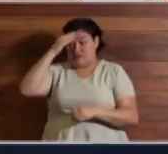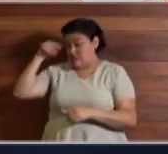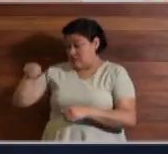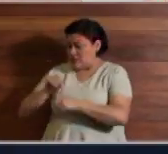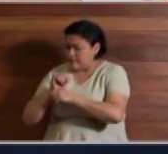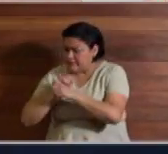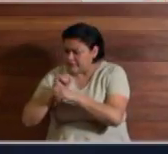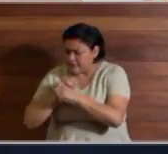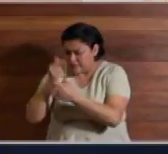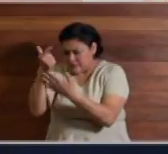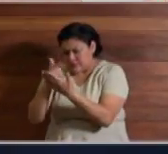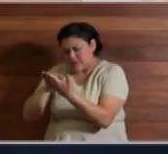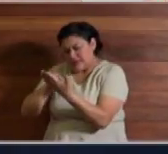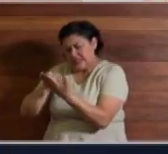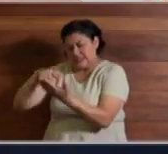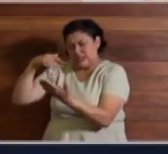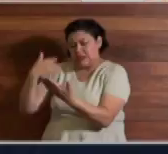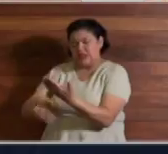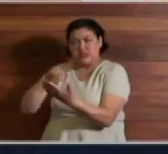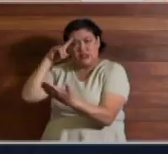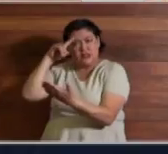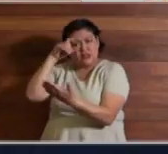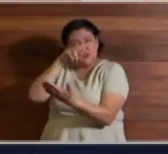datos que deben preocuparnos.